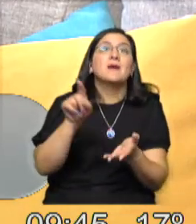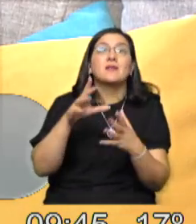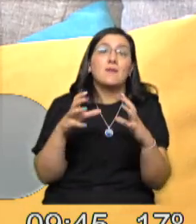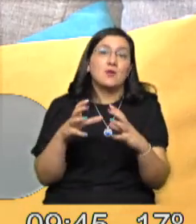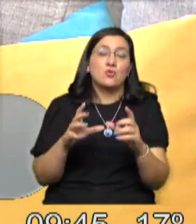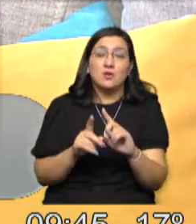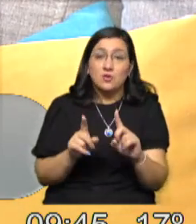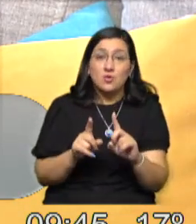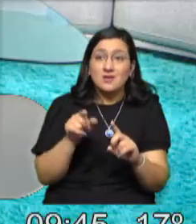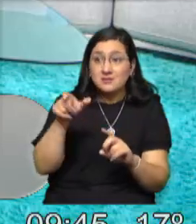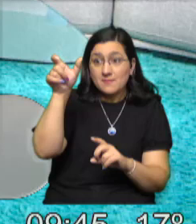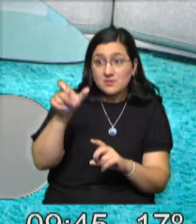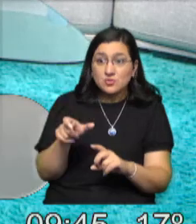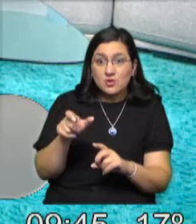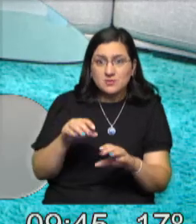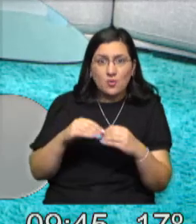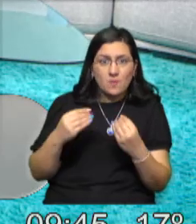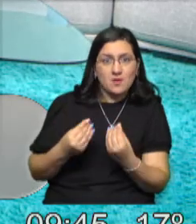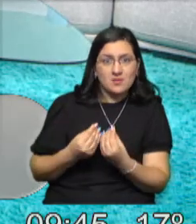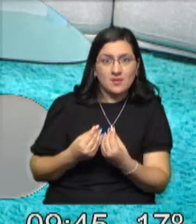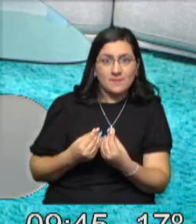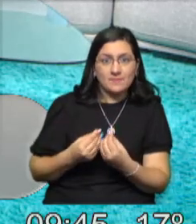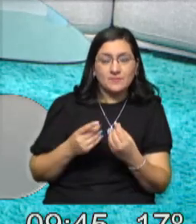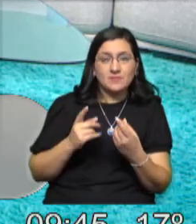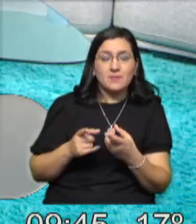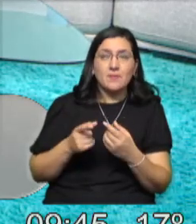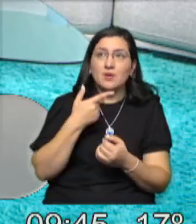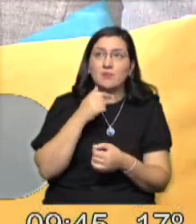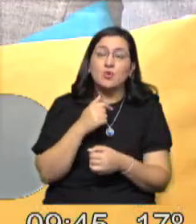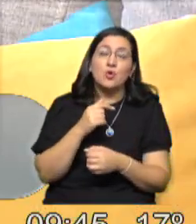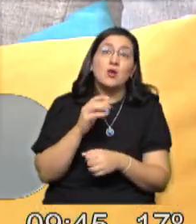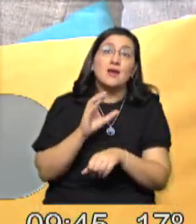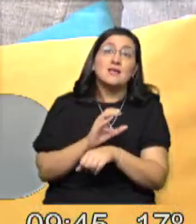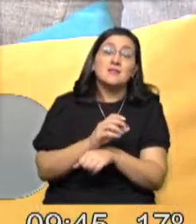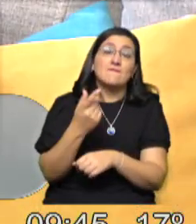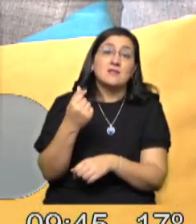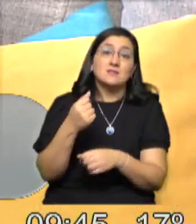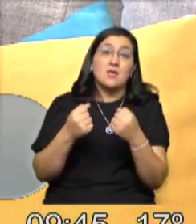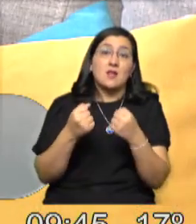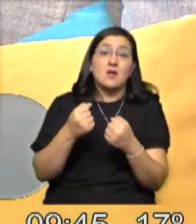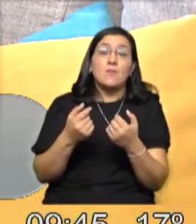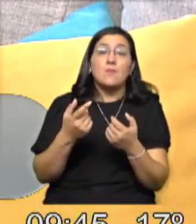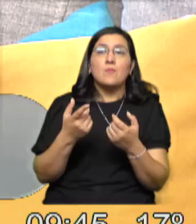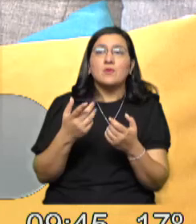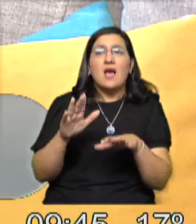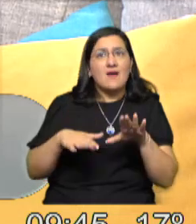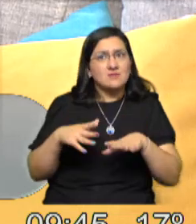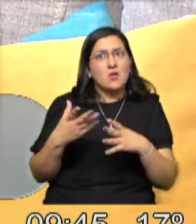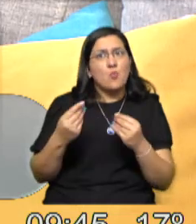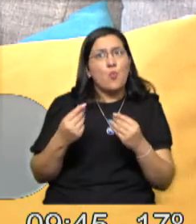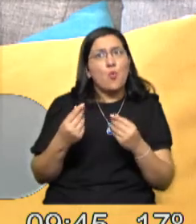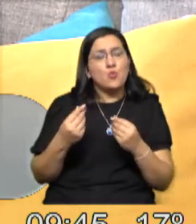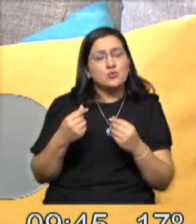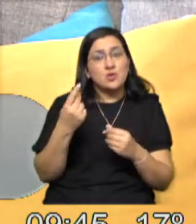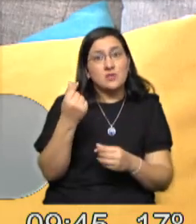persona y que esa persona sea íntegra. De repente también, que clase financiera sería ideal, porque obviamente a veces sí manejan grandes cantidades de dinero, son